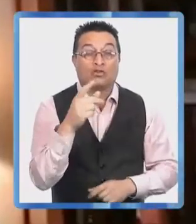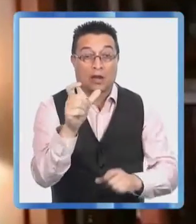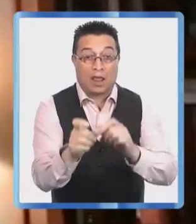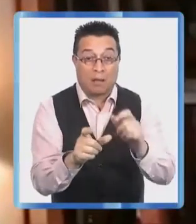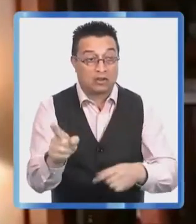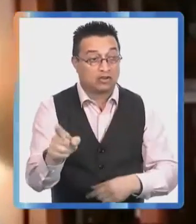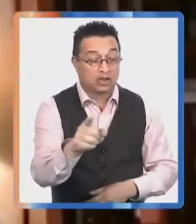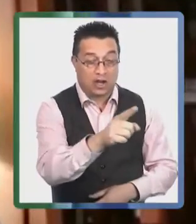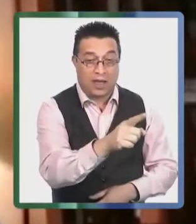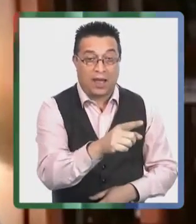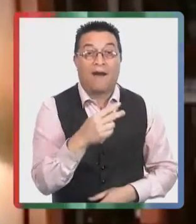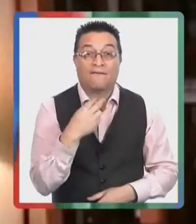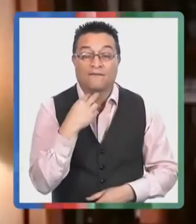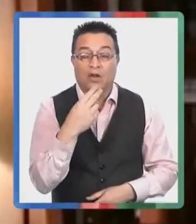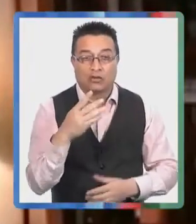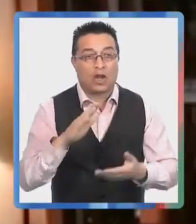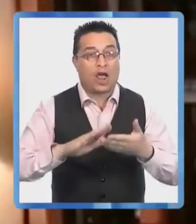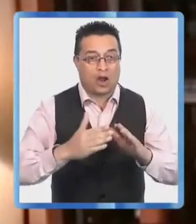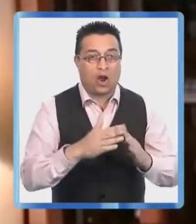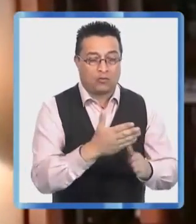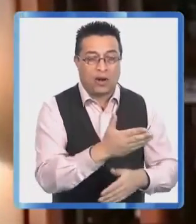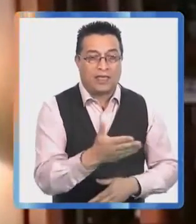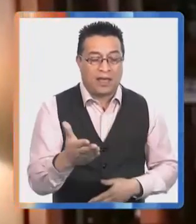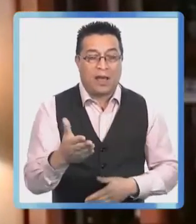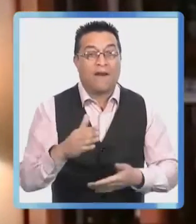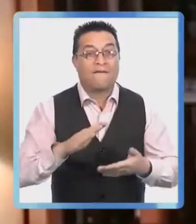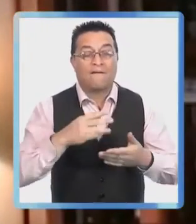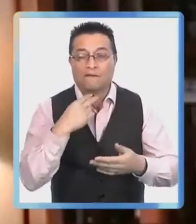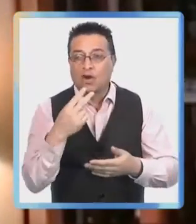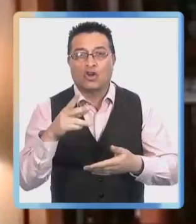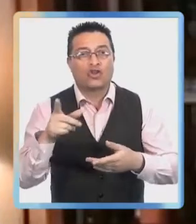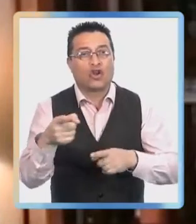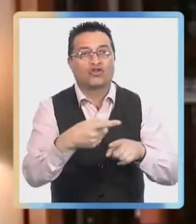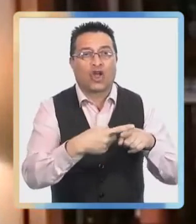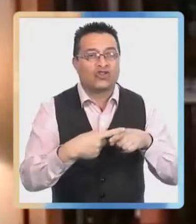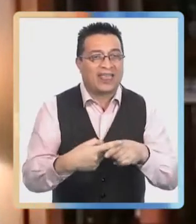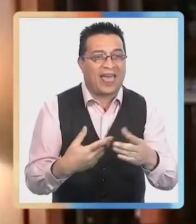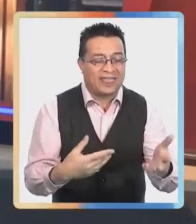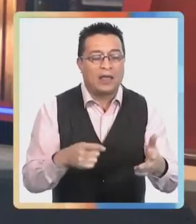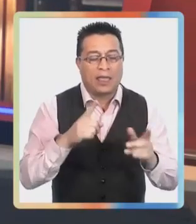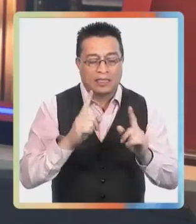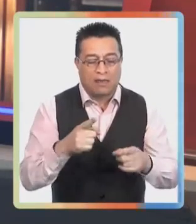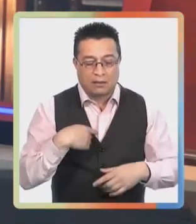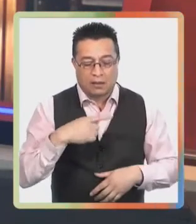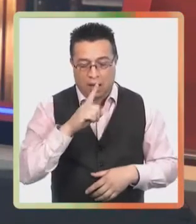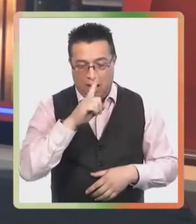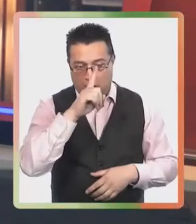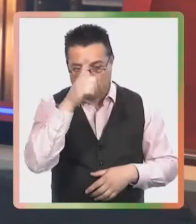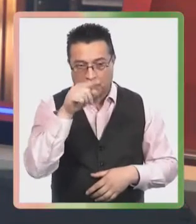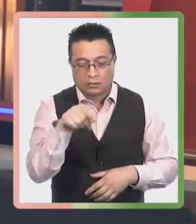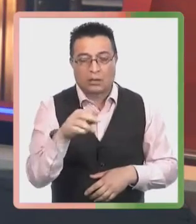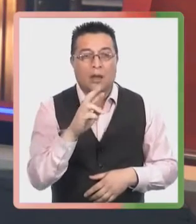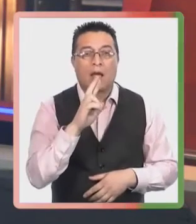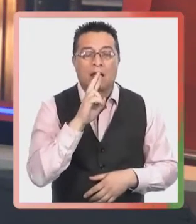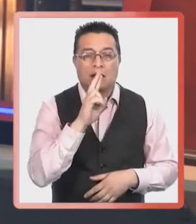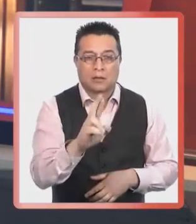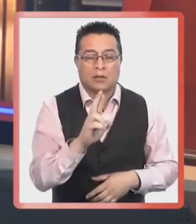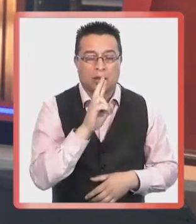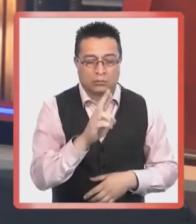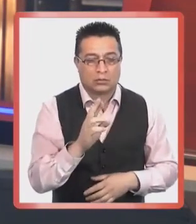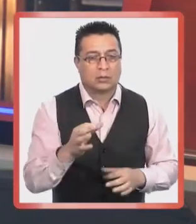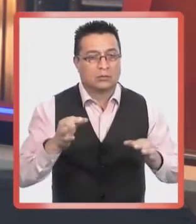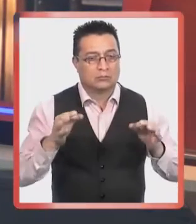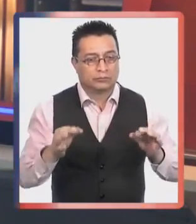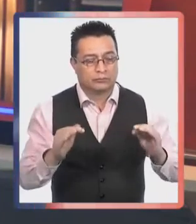es la voz de la población, es la voz de la comunidad, es la voz de la sociedad. Por lo tanto, uno tiene que acostumbrarse a tener una